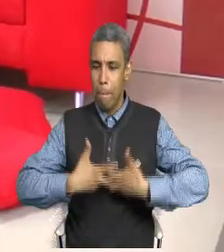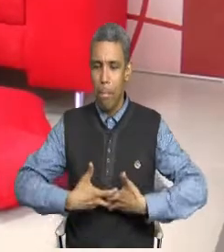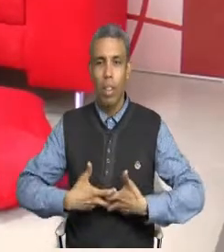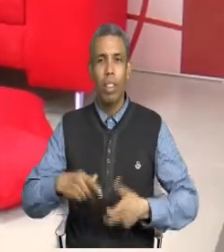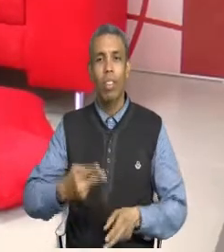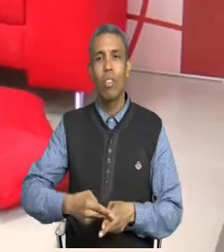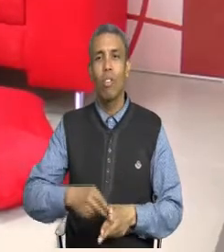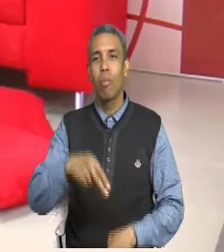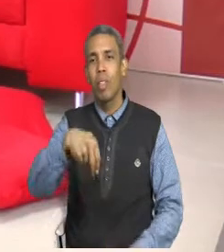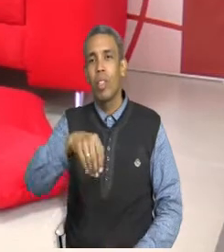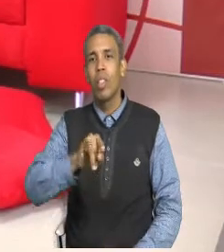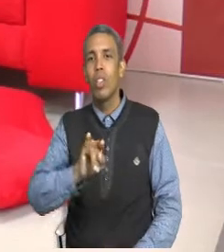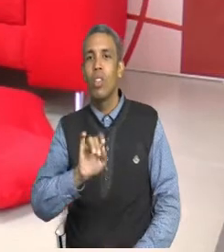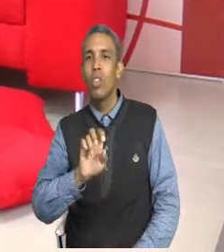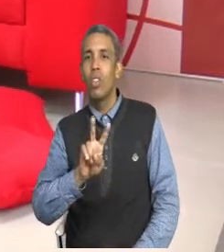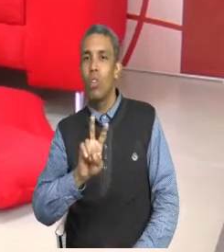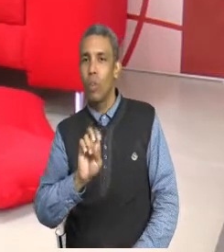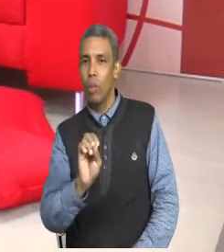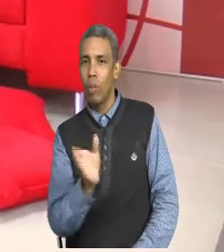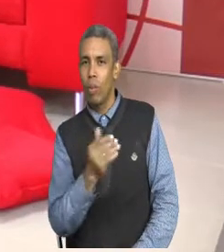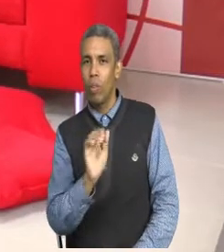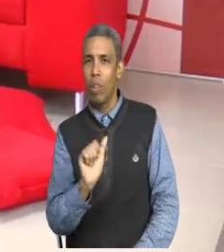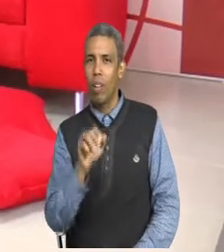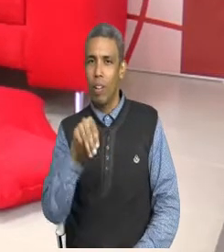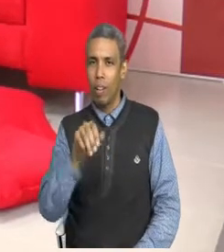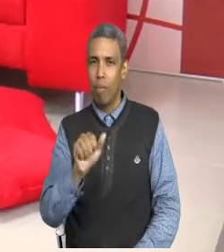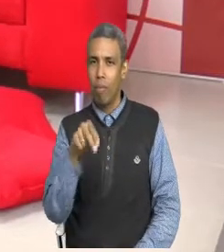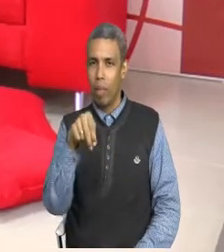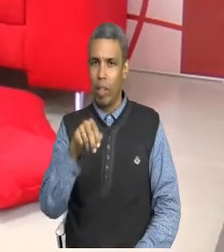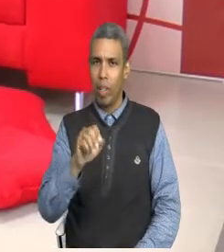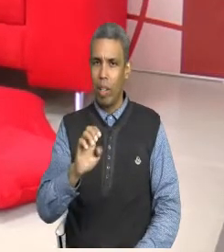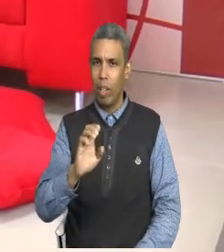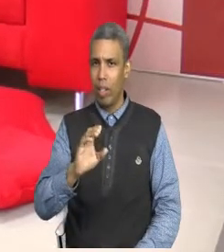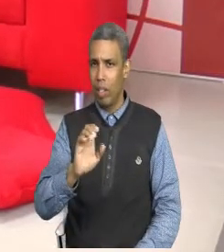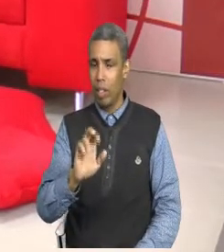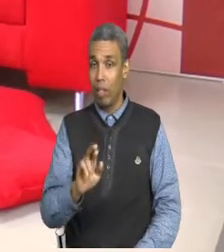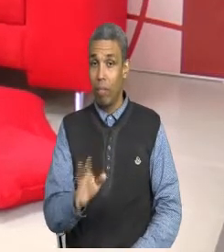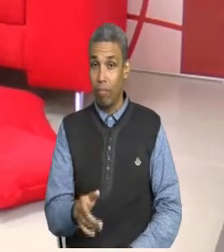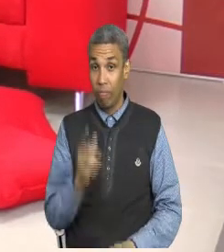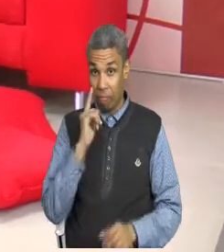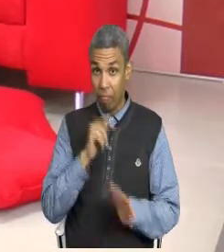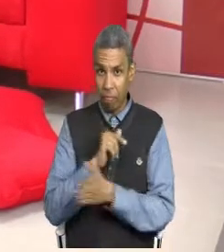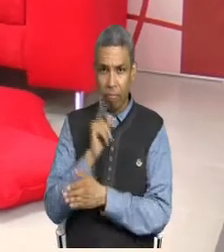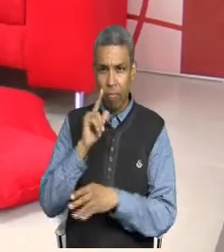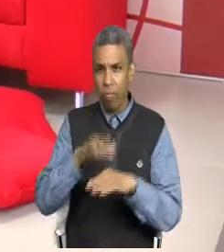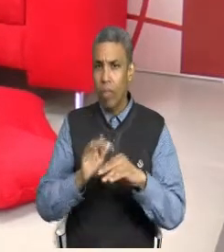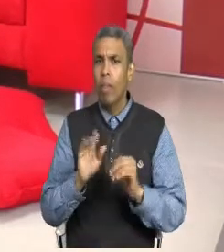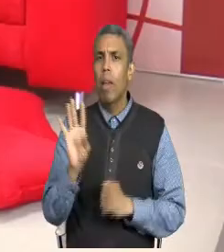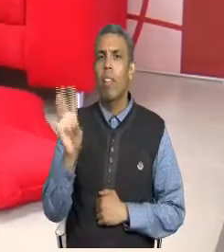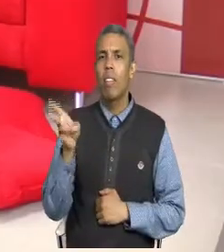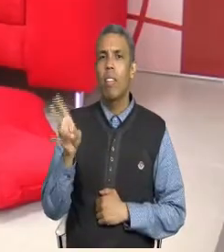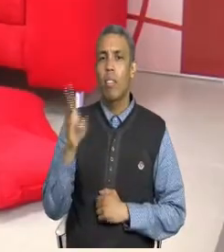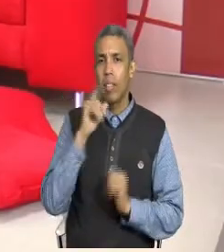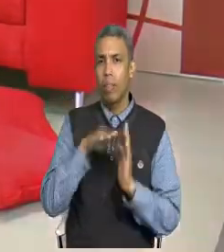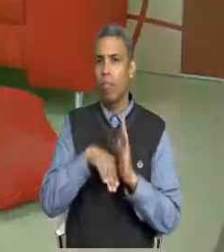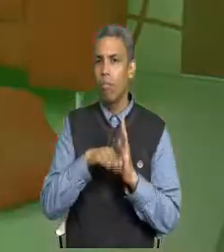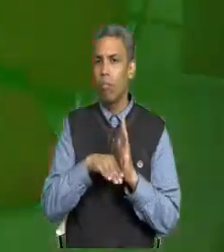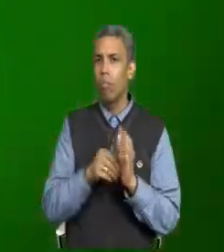pero nosotros queremos contarles a todos nuestros televidentes que La Quinta está de promociones, aquí que